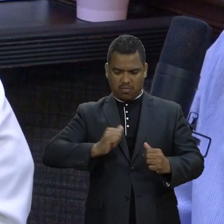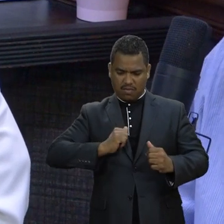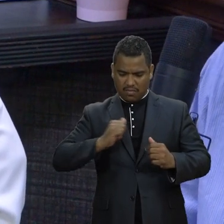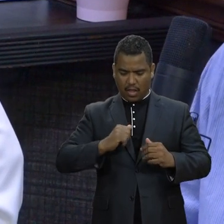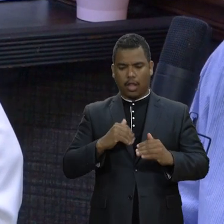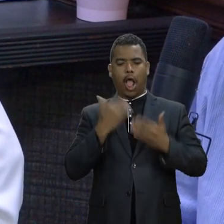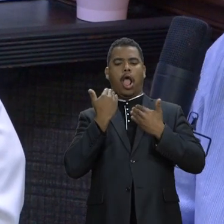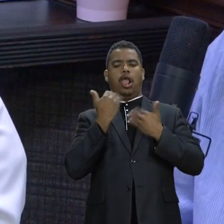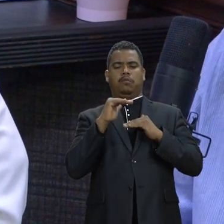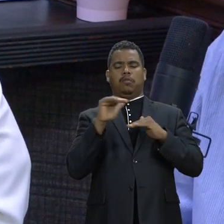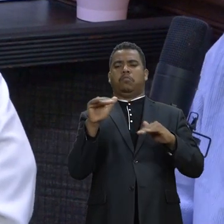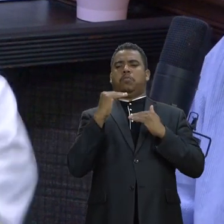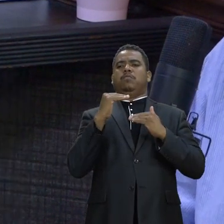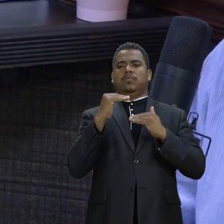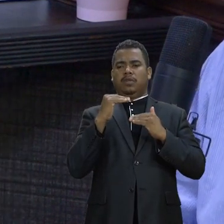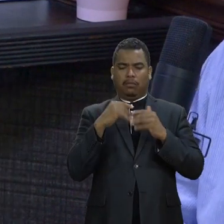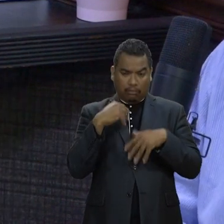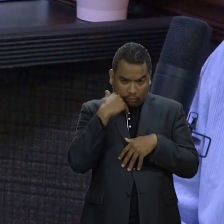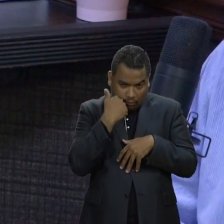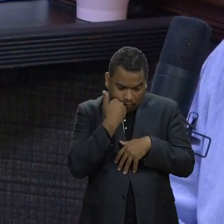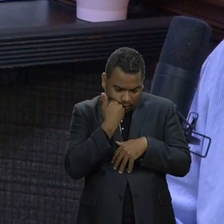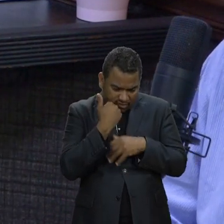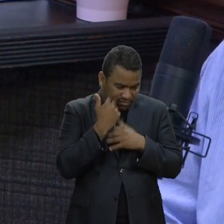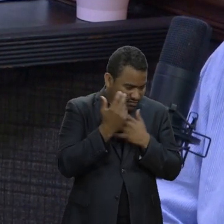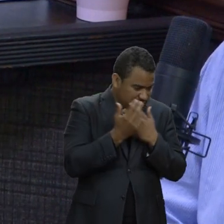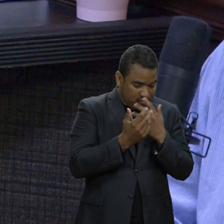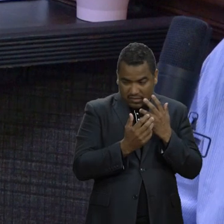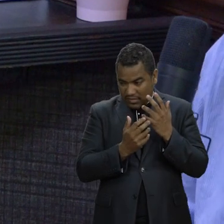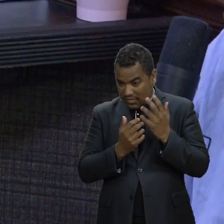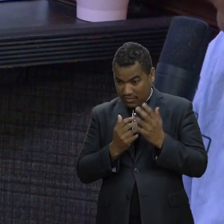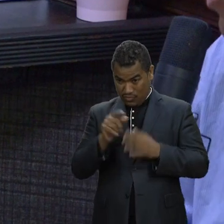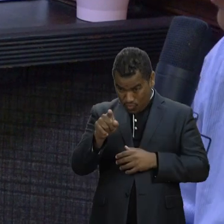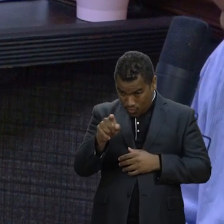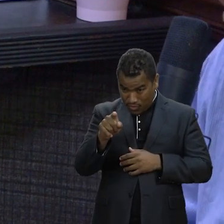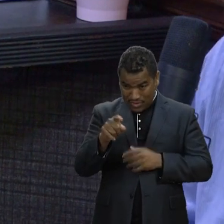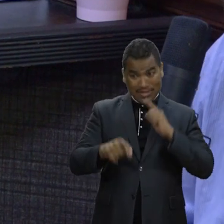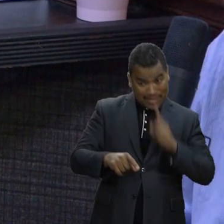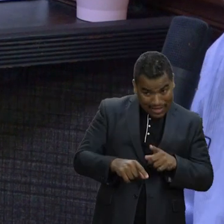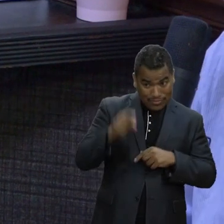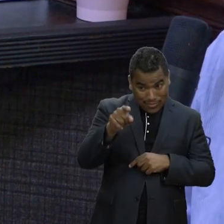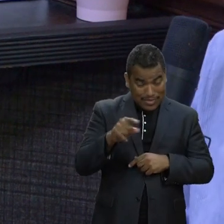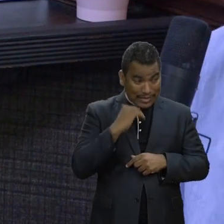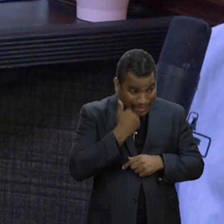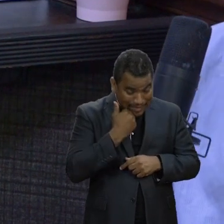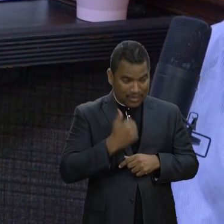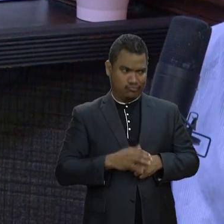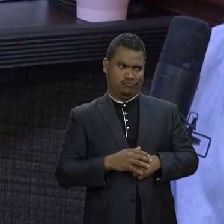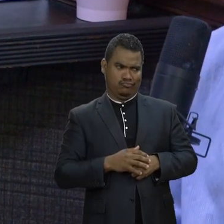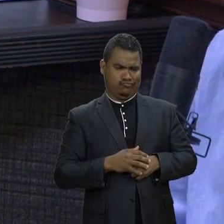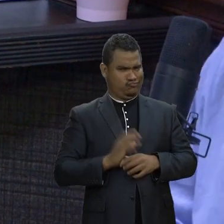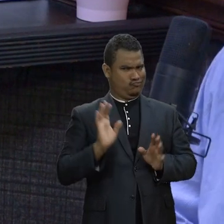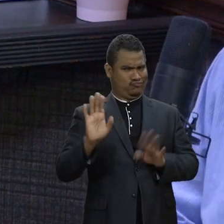Superarme a mí misma. Yo era como tímida. De verdad, sí, Nuria, tímida. Ah, no se le nota, no parece.